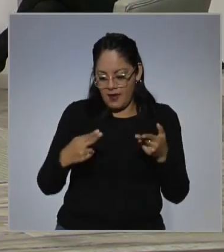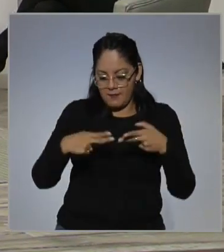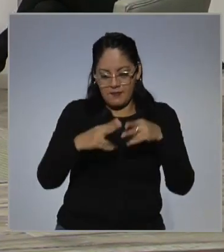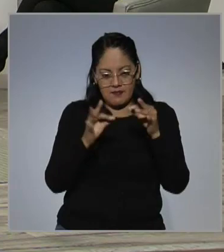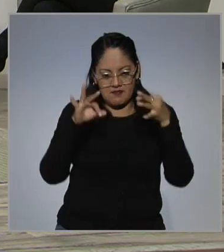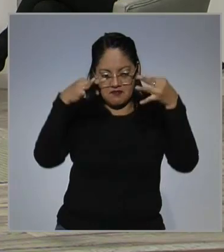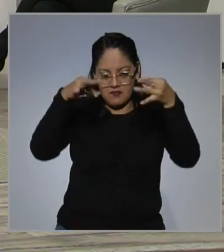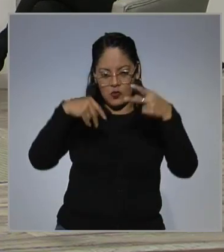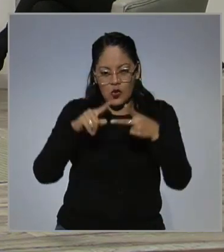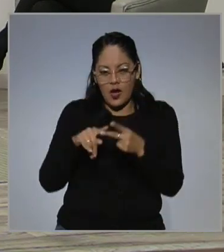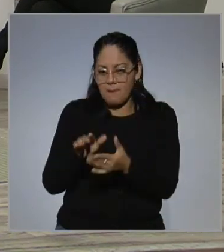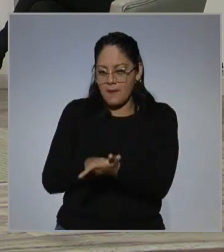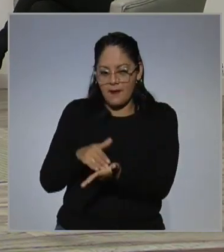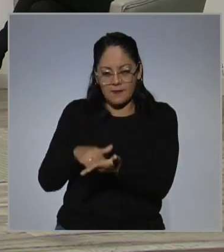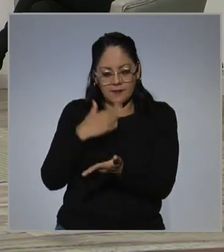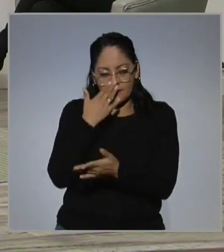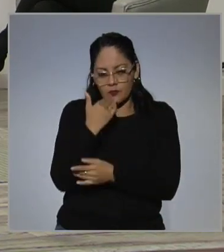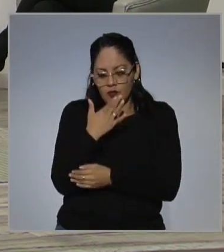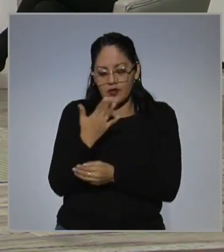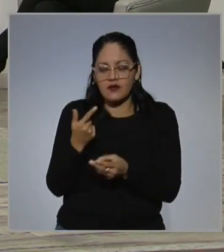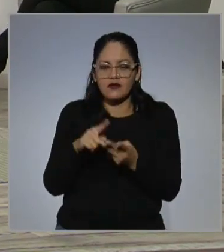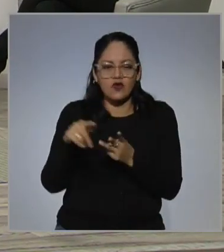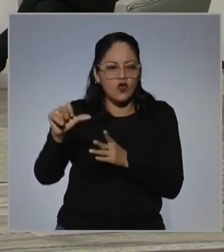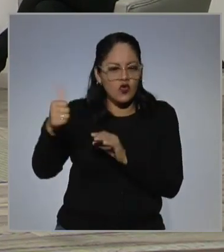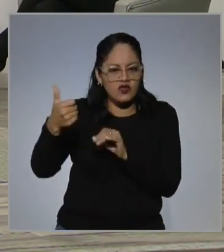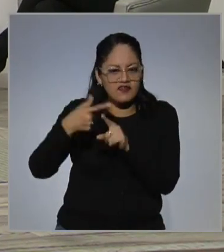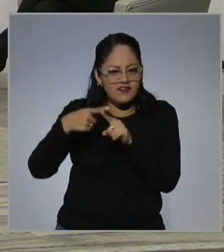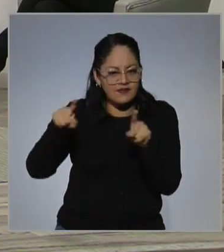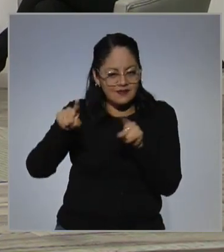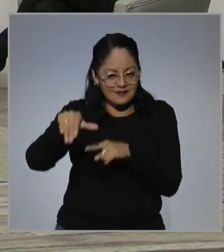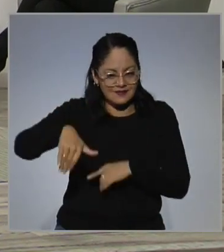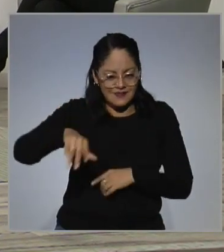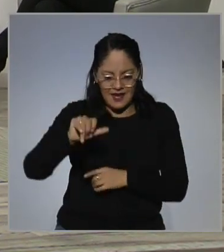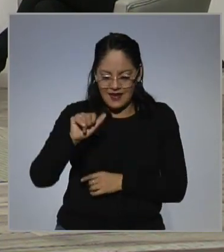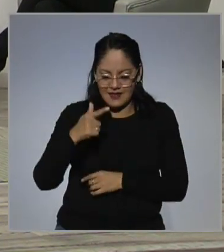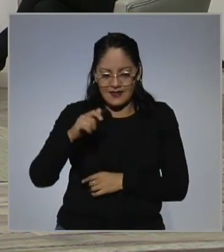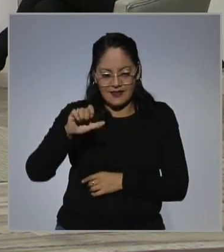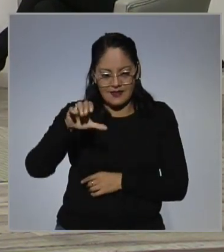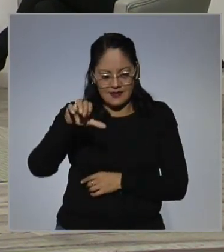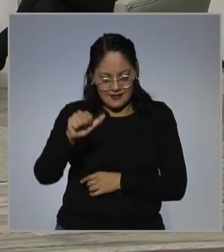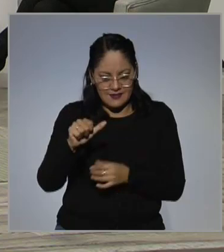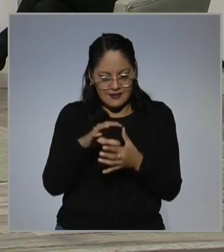hay cartonería, ¿no? Tiene que ver con otras cuestiones de lo que decía Angélica.